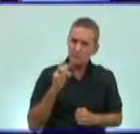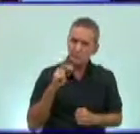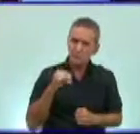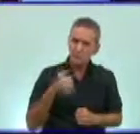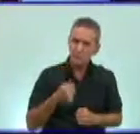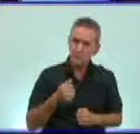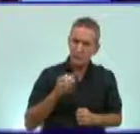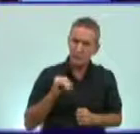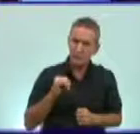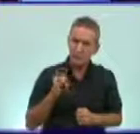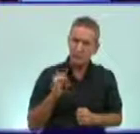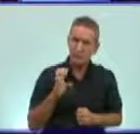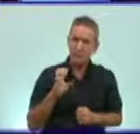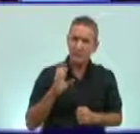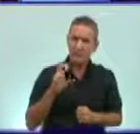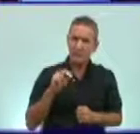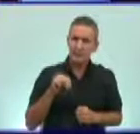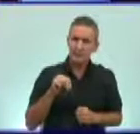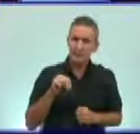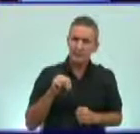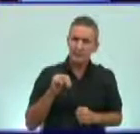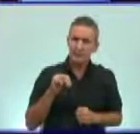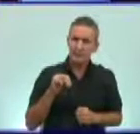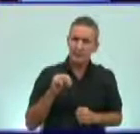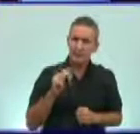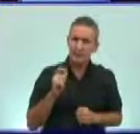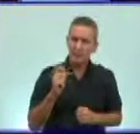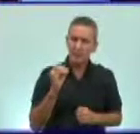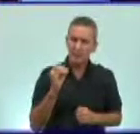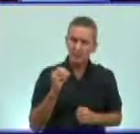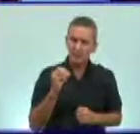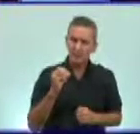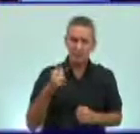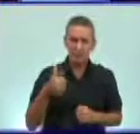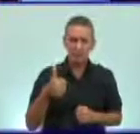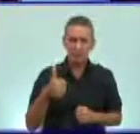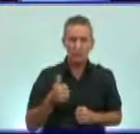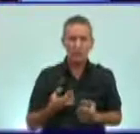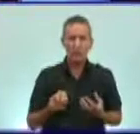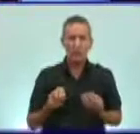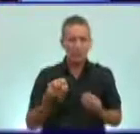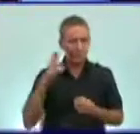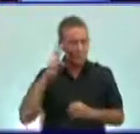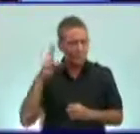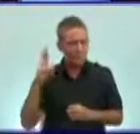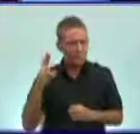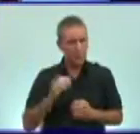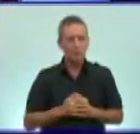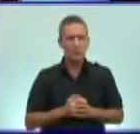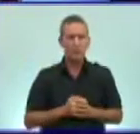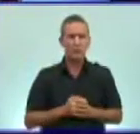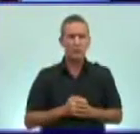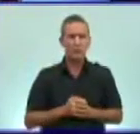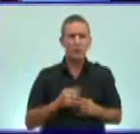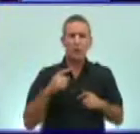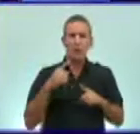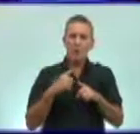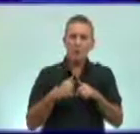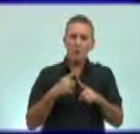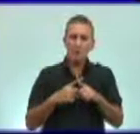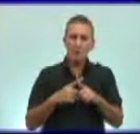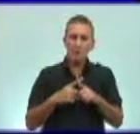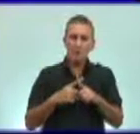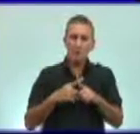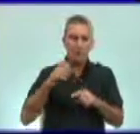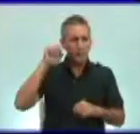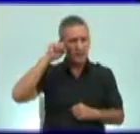impronta evidentemente muy positiva y muy revolucionaria porque rescataron la memoria de Simón Bolívar. Ahora, ¿cómo